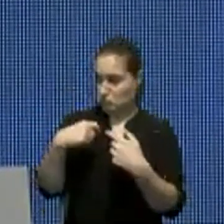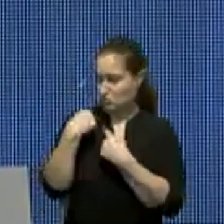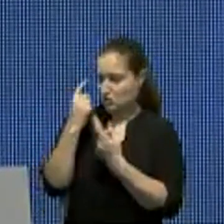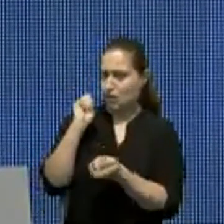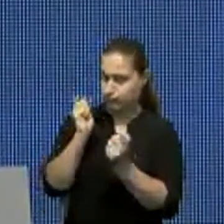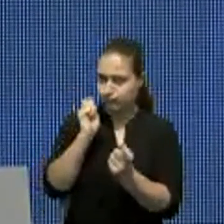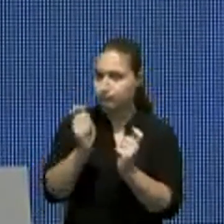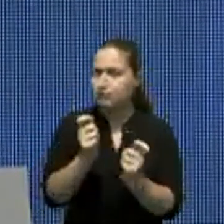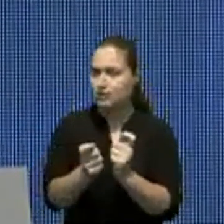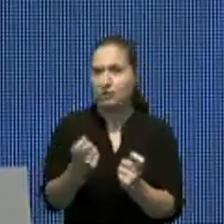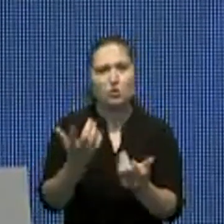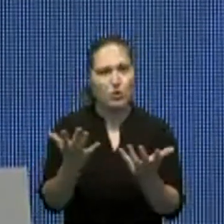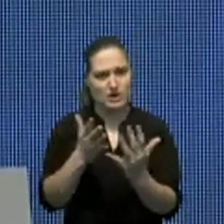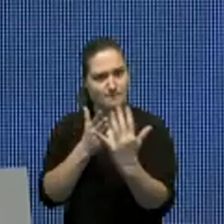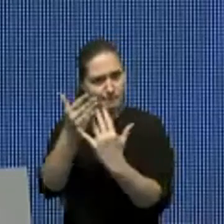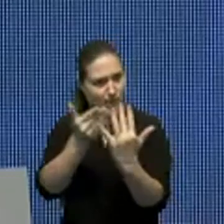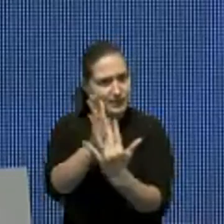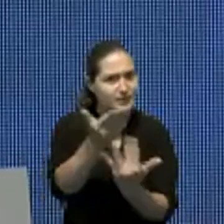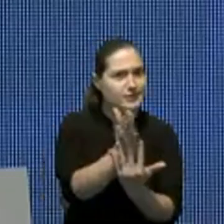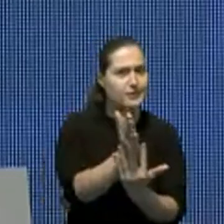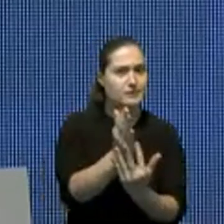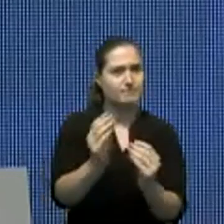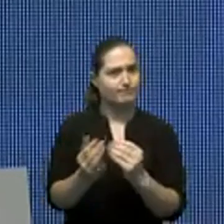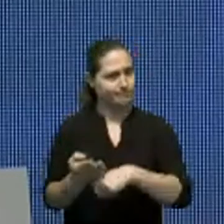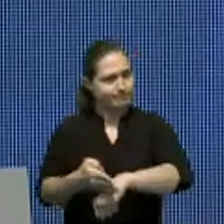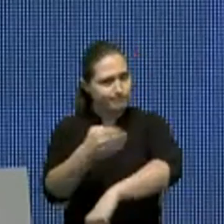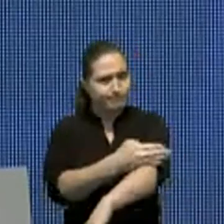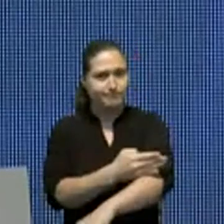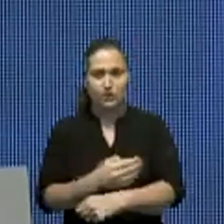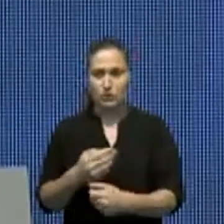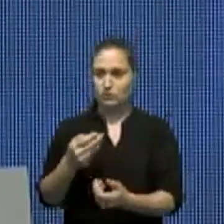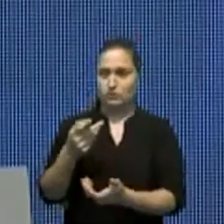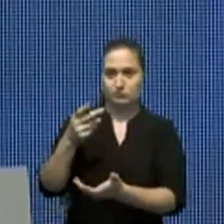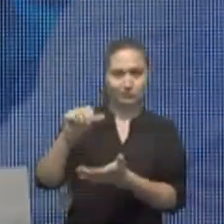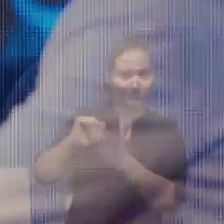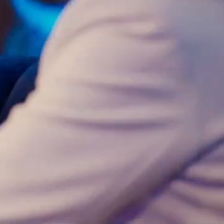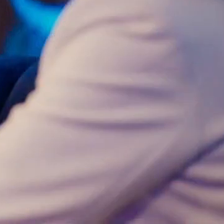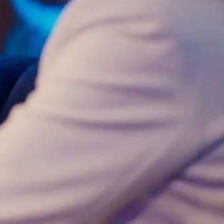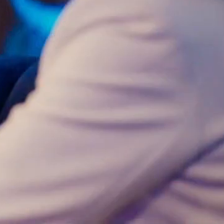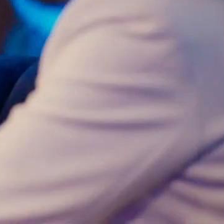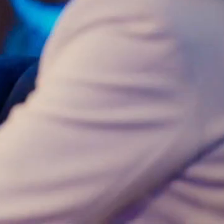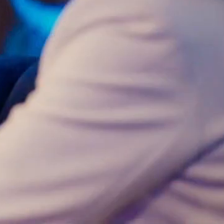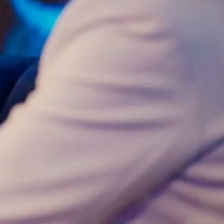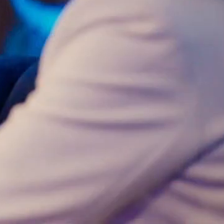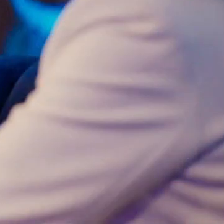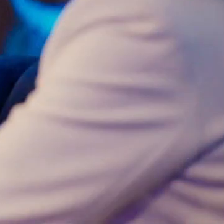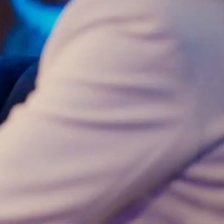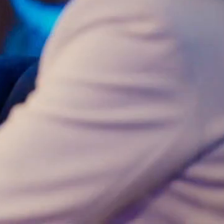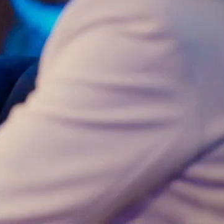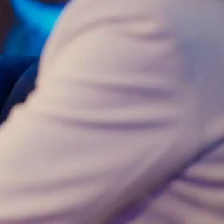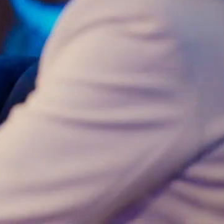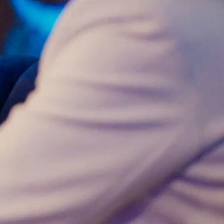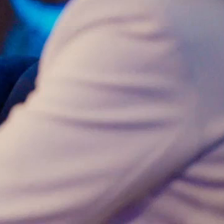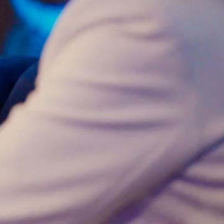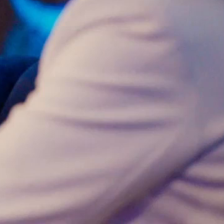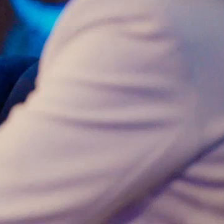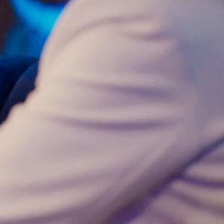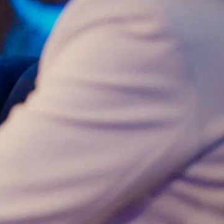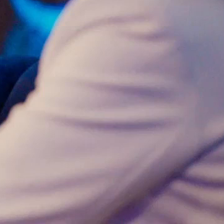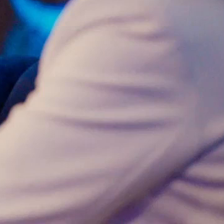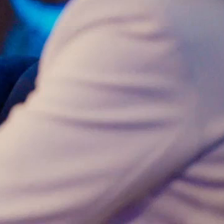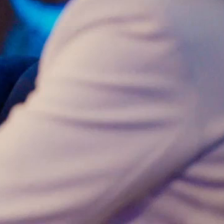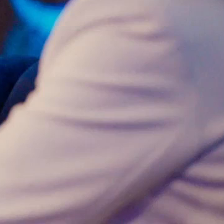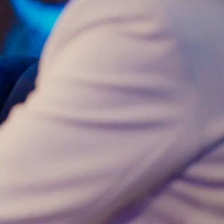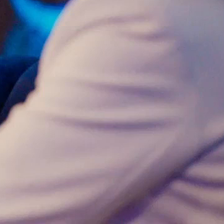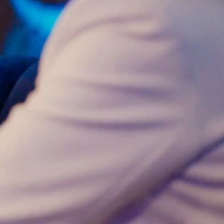millones. Aumento del salario mínimo del sector público de 10.000 a 15.000. Estos son detalles